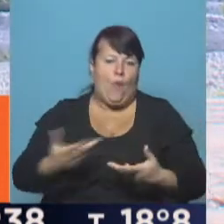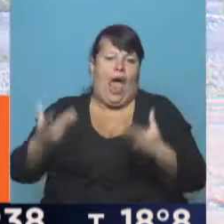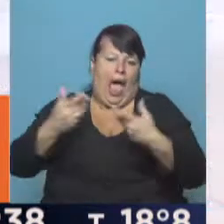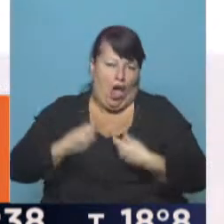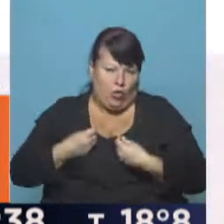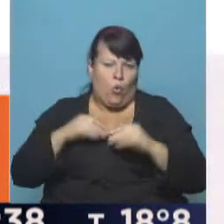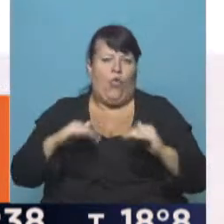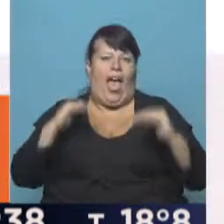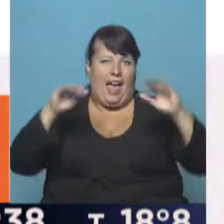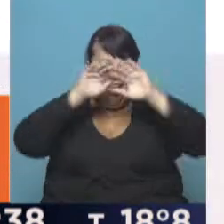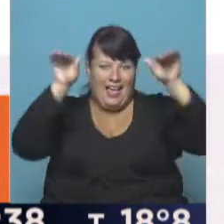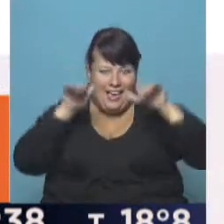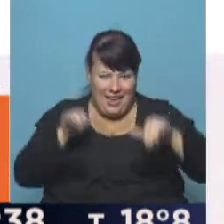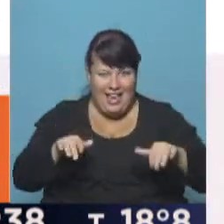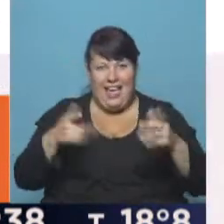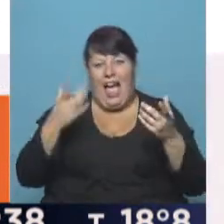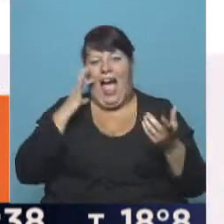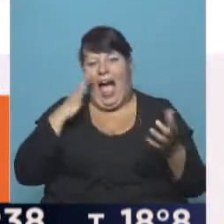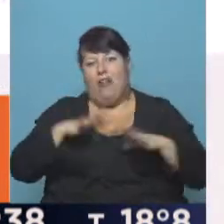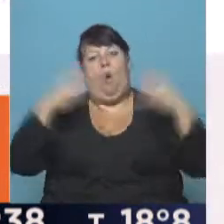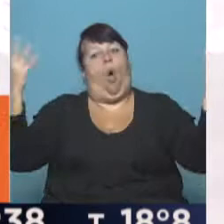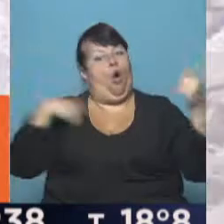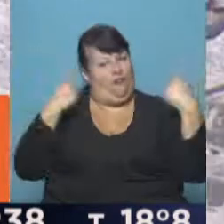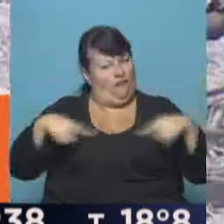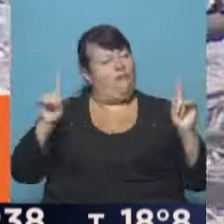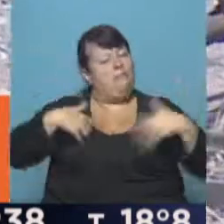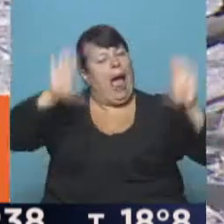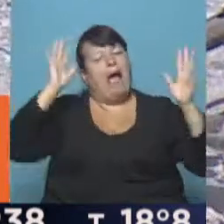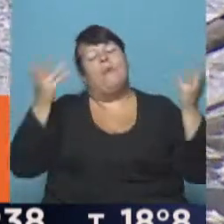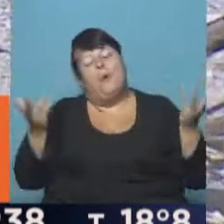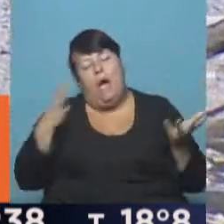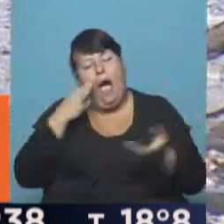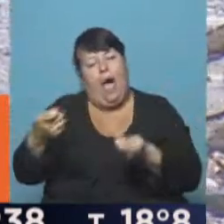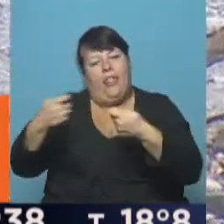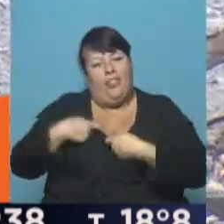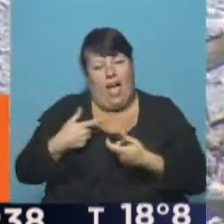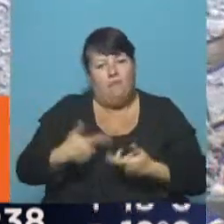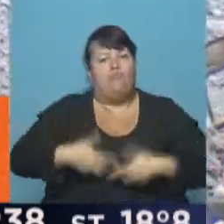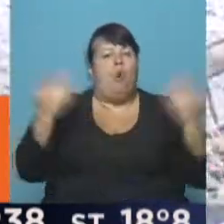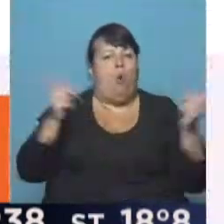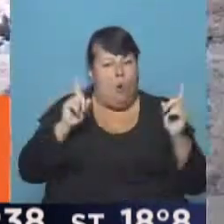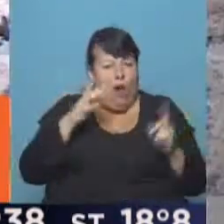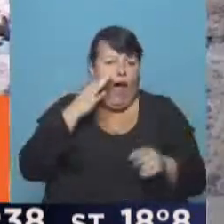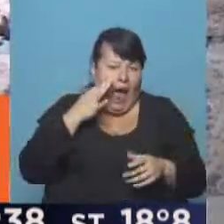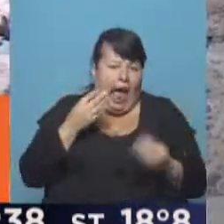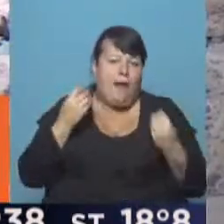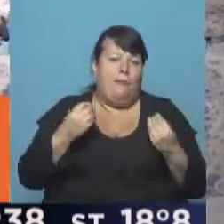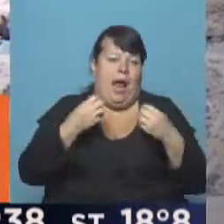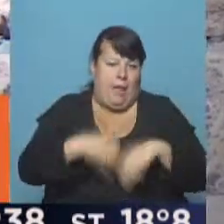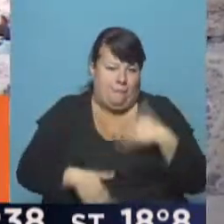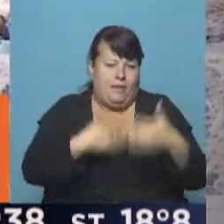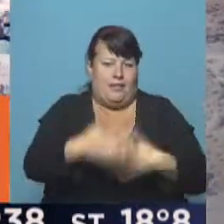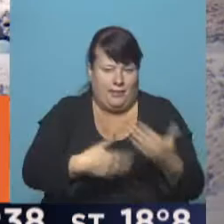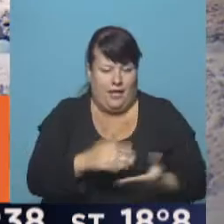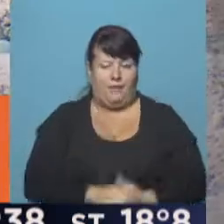con estante, pero de lo que tenía, bueno, pero eran más, pero bueno, ahora tengo, pero no me dieron mucho, pero es algo para poder empezar.